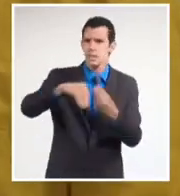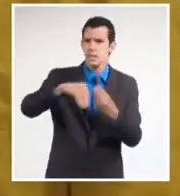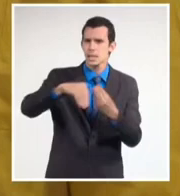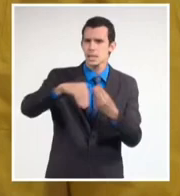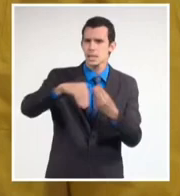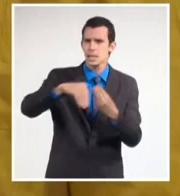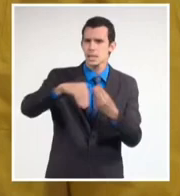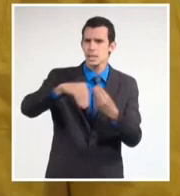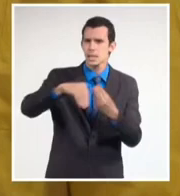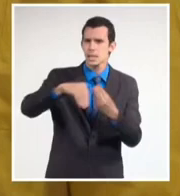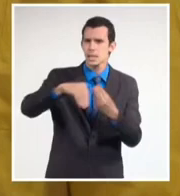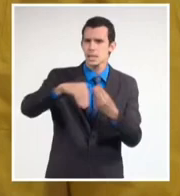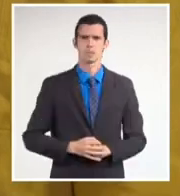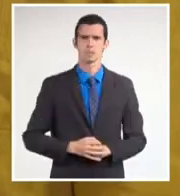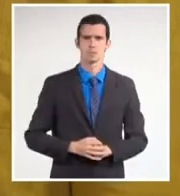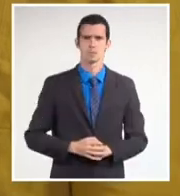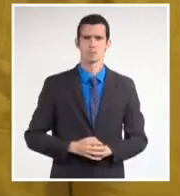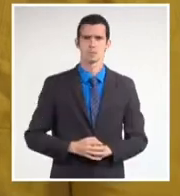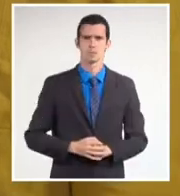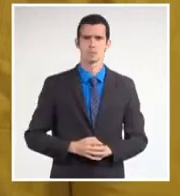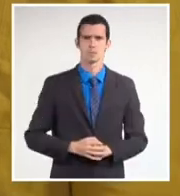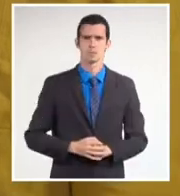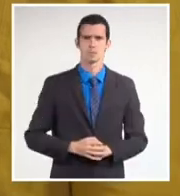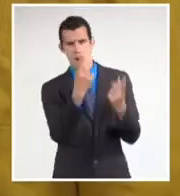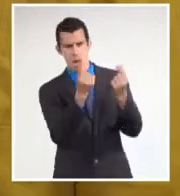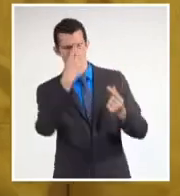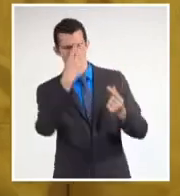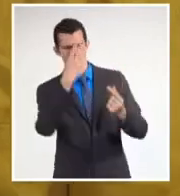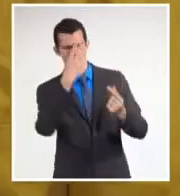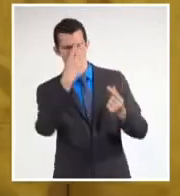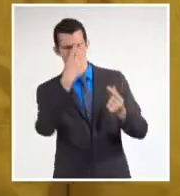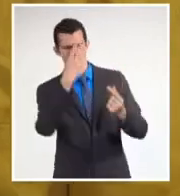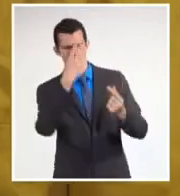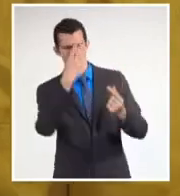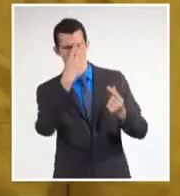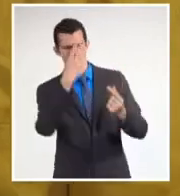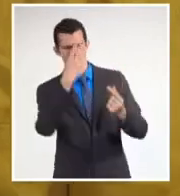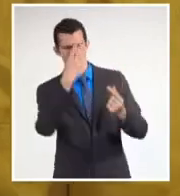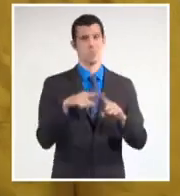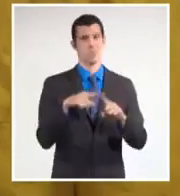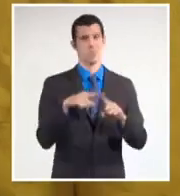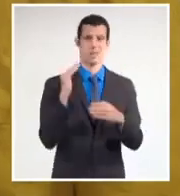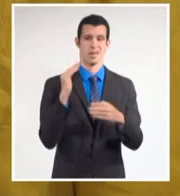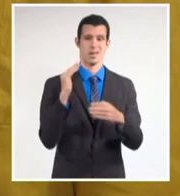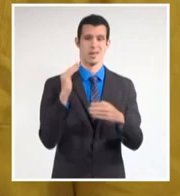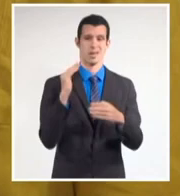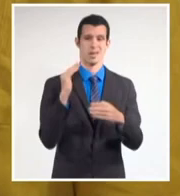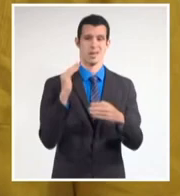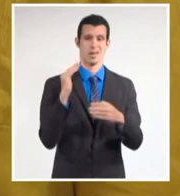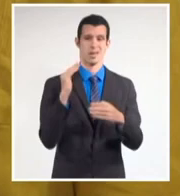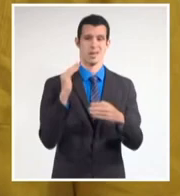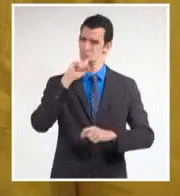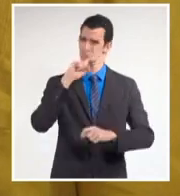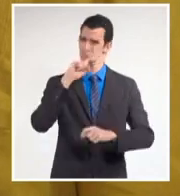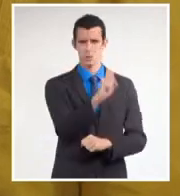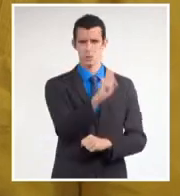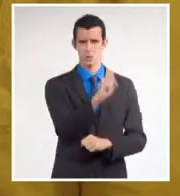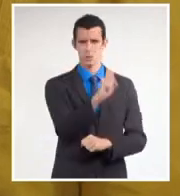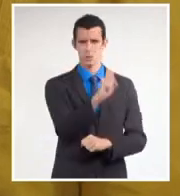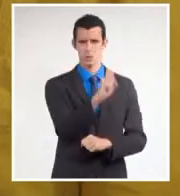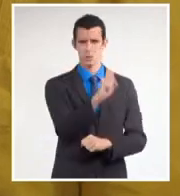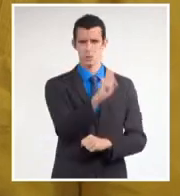momento complejo de la economía cubana, la que ha tenido un efecto muy negativo en nuestros productores